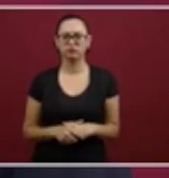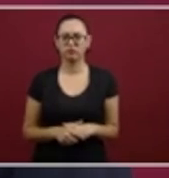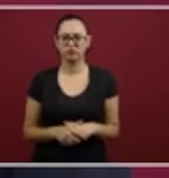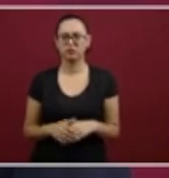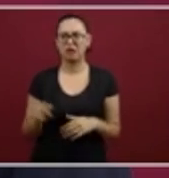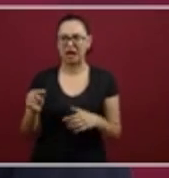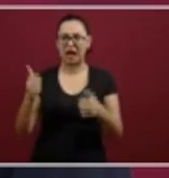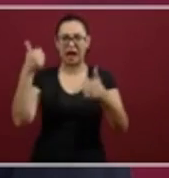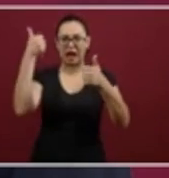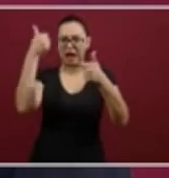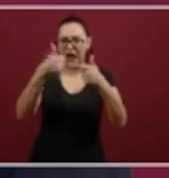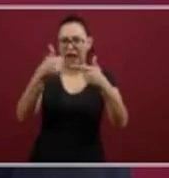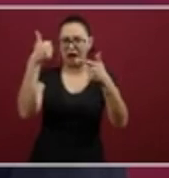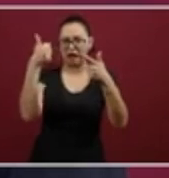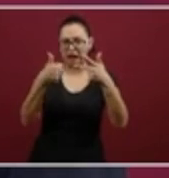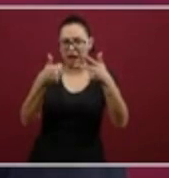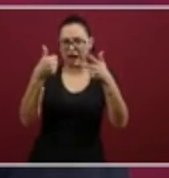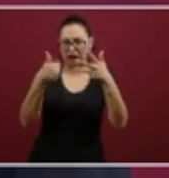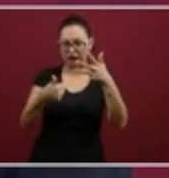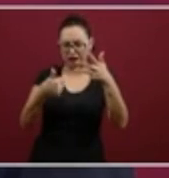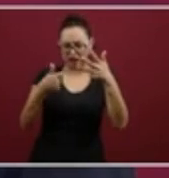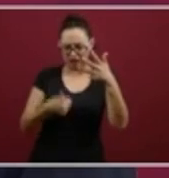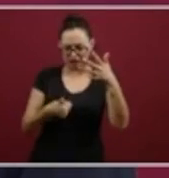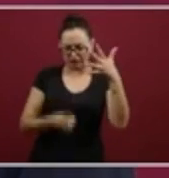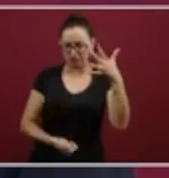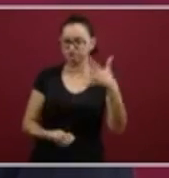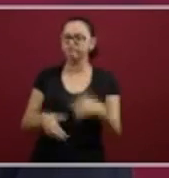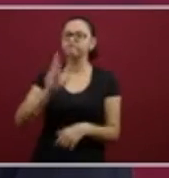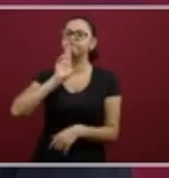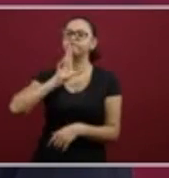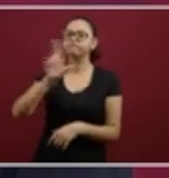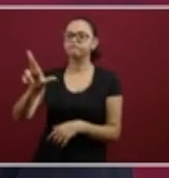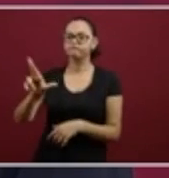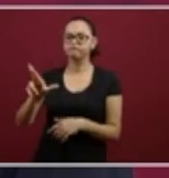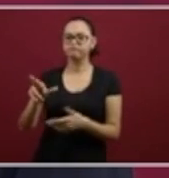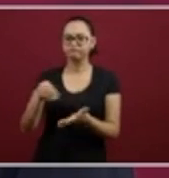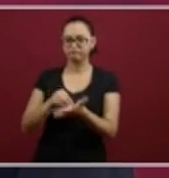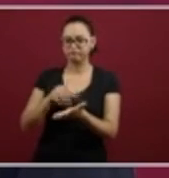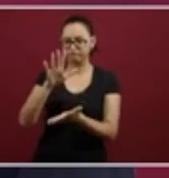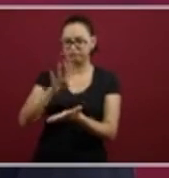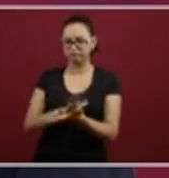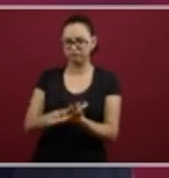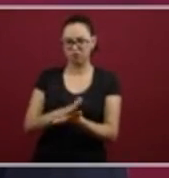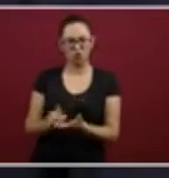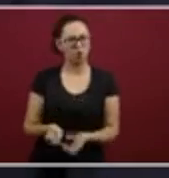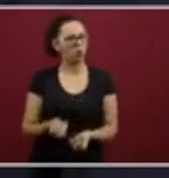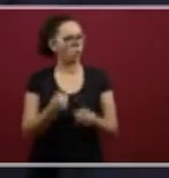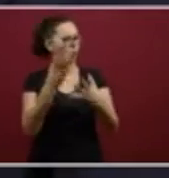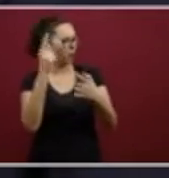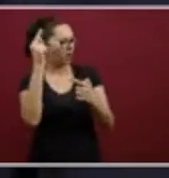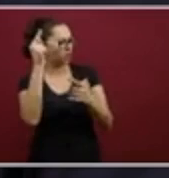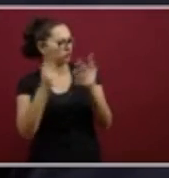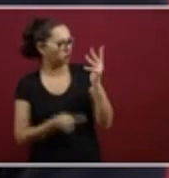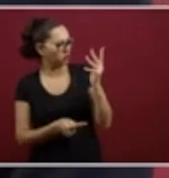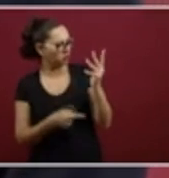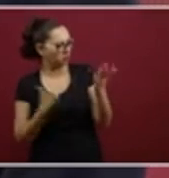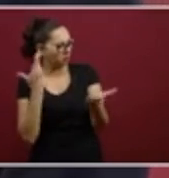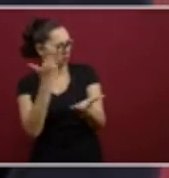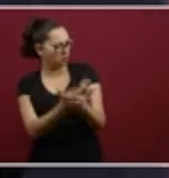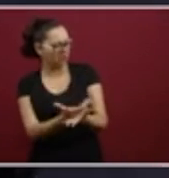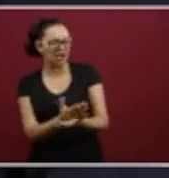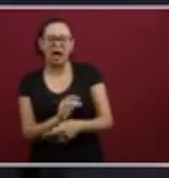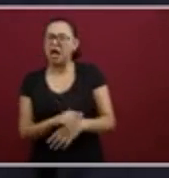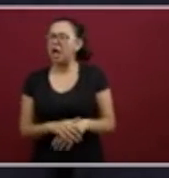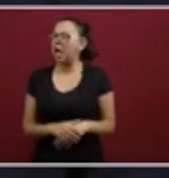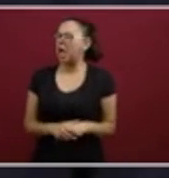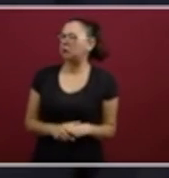Puntualmente, les voy a responder por escrito. Pliego petitorio, no sé cuántos puntos tenía. No se puede decir que